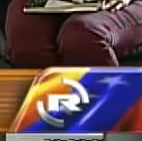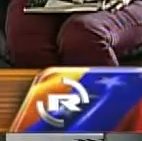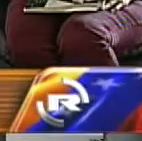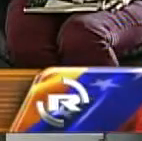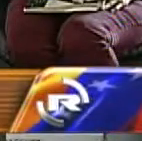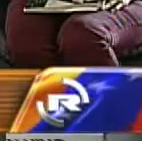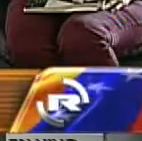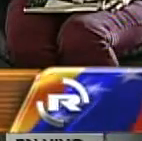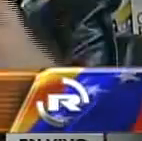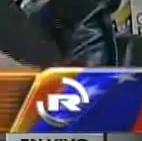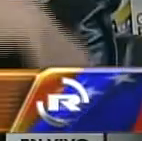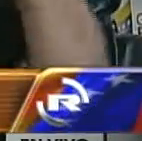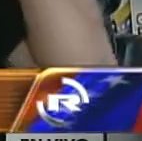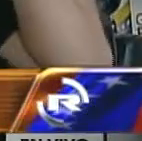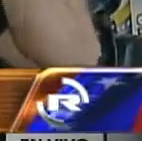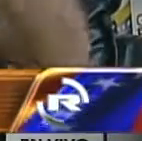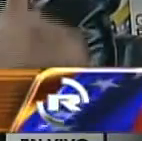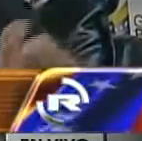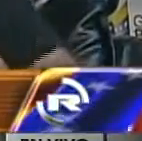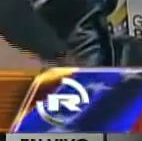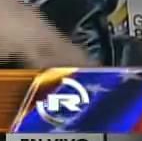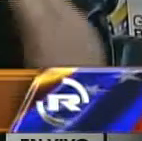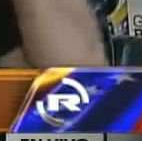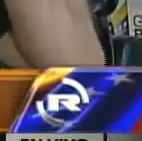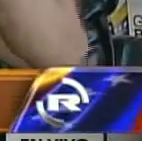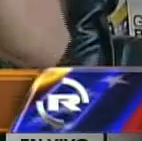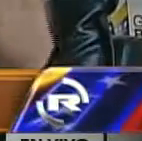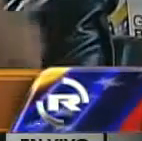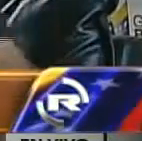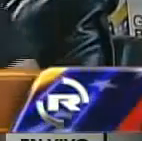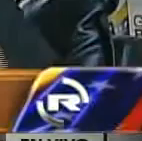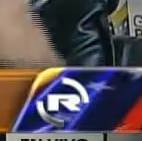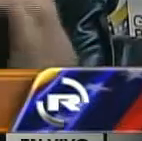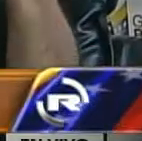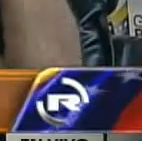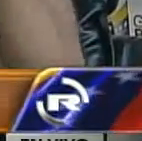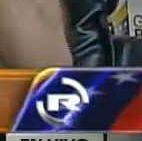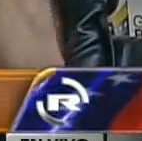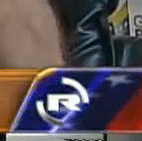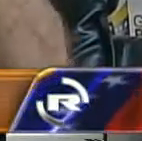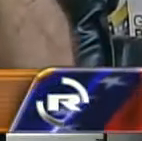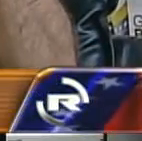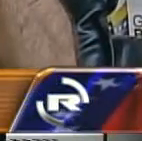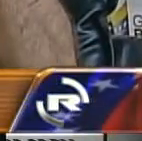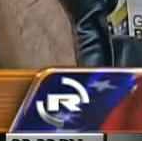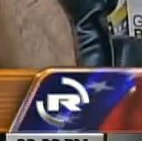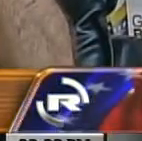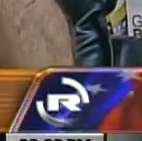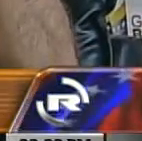historia, en el relato, cuando dijo África, la madre África, cuando dijo